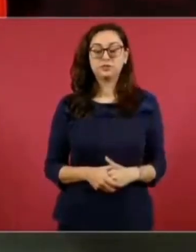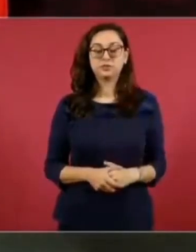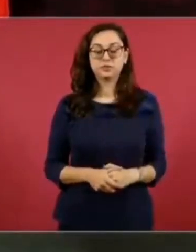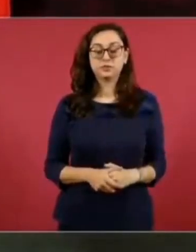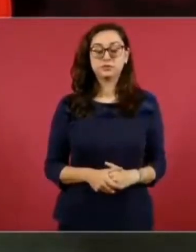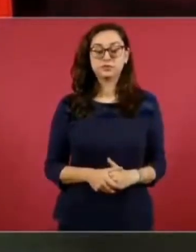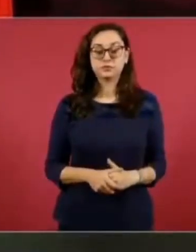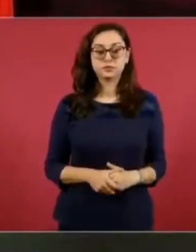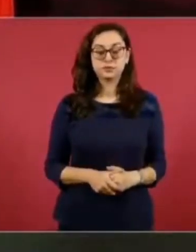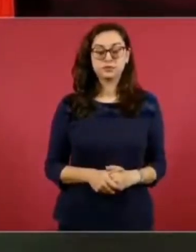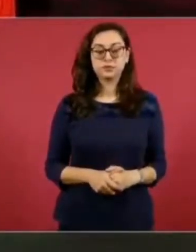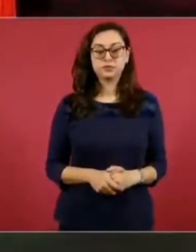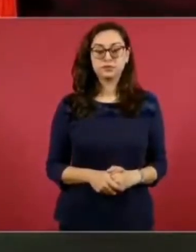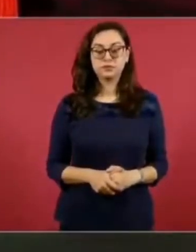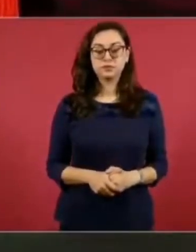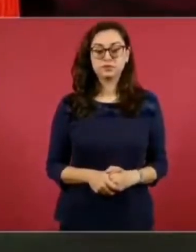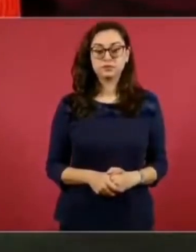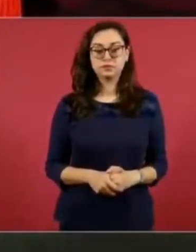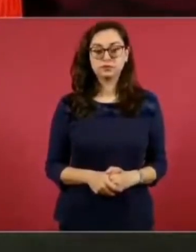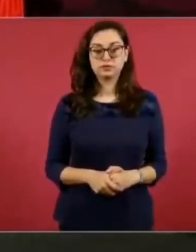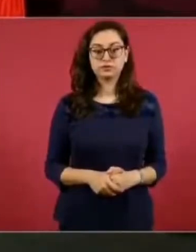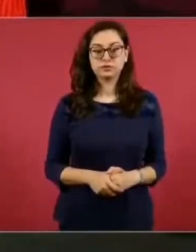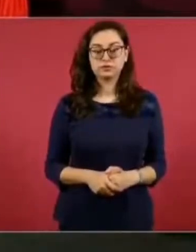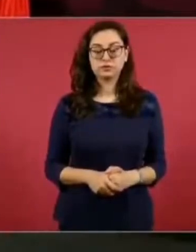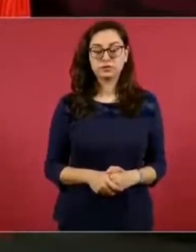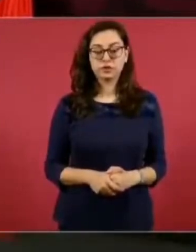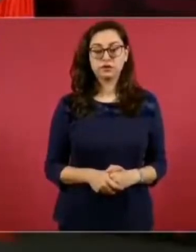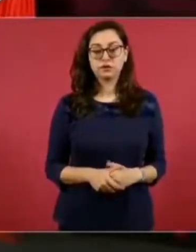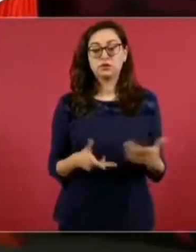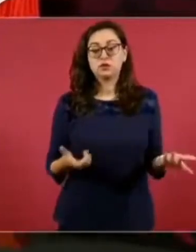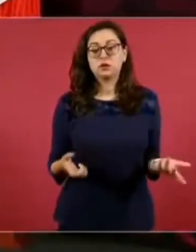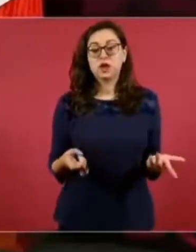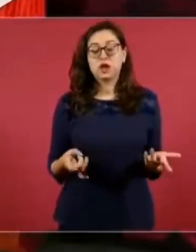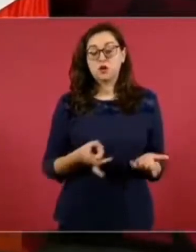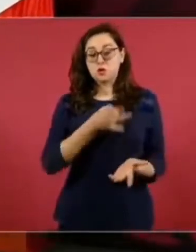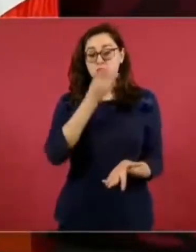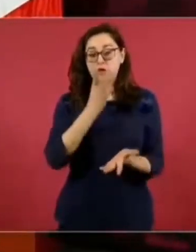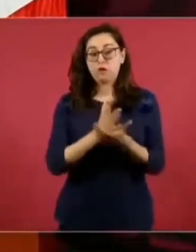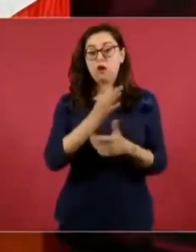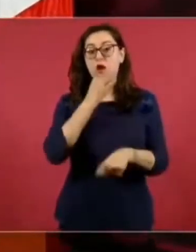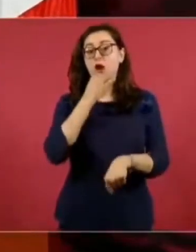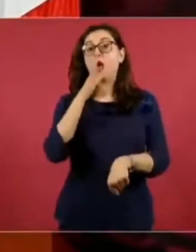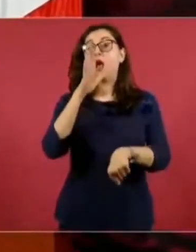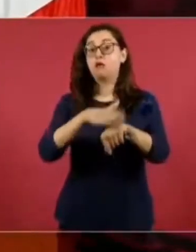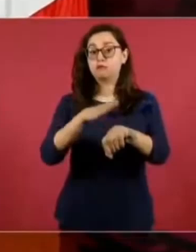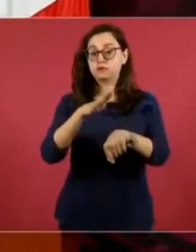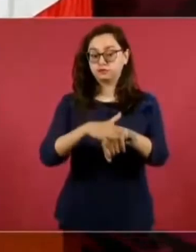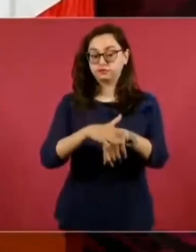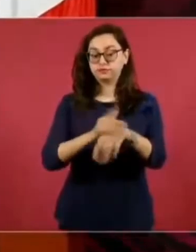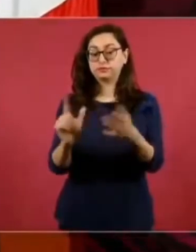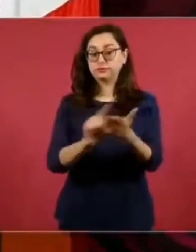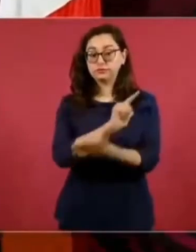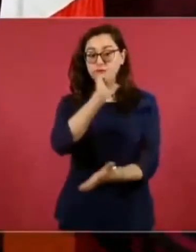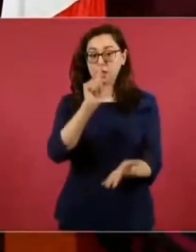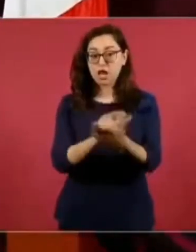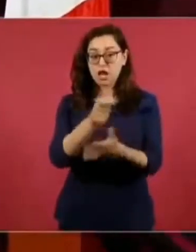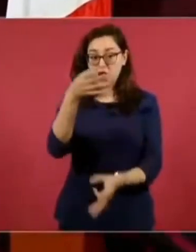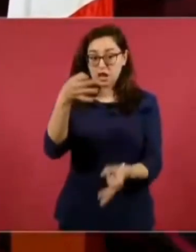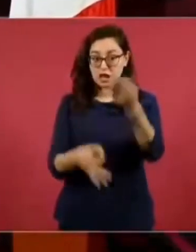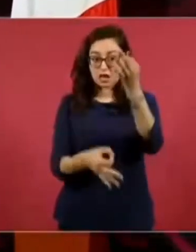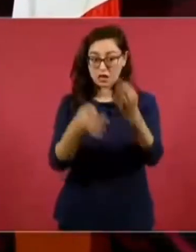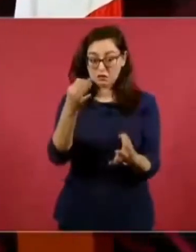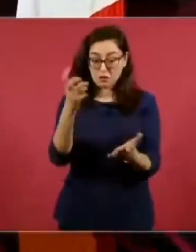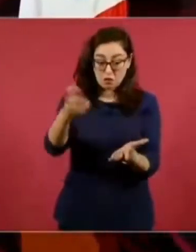que con la reforma que se está proponiendo no se afecta a los